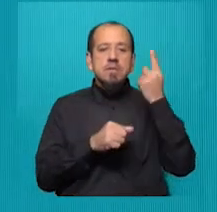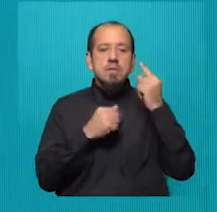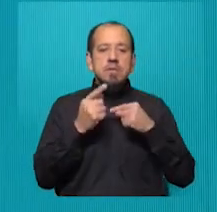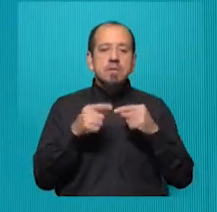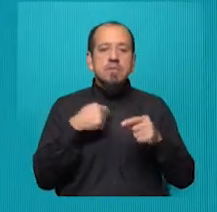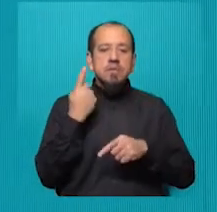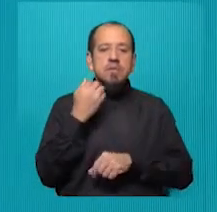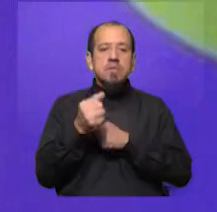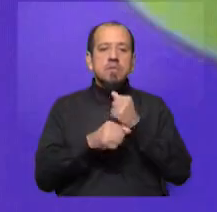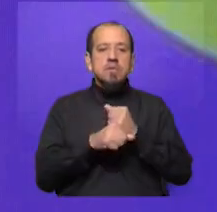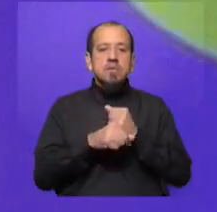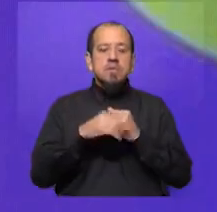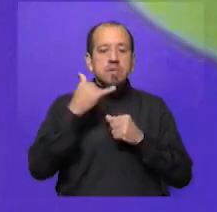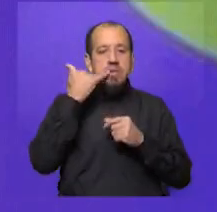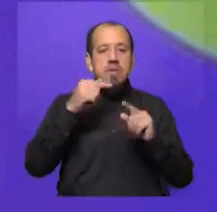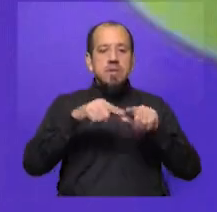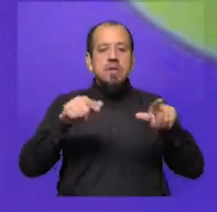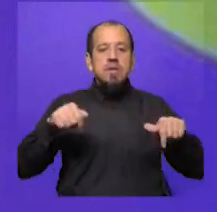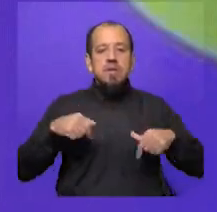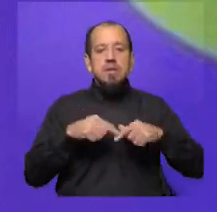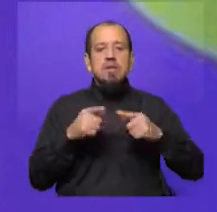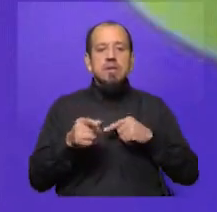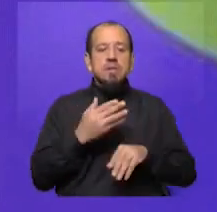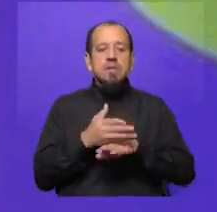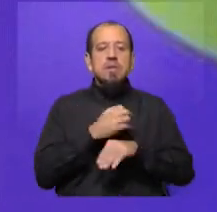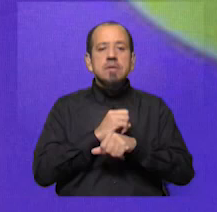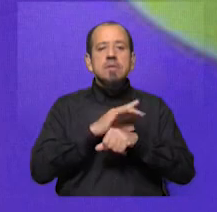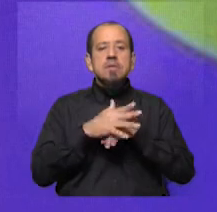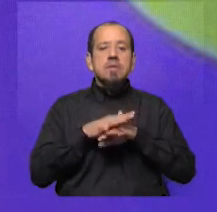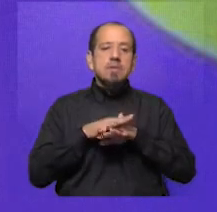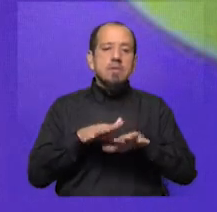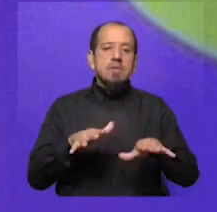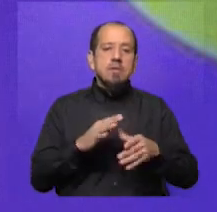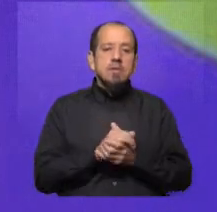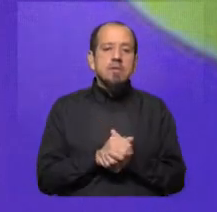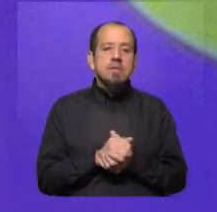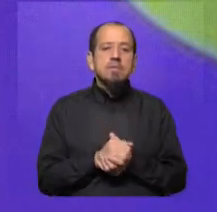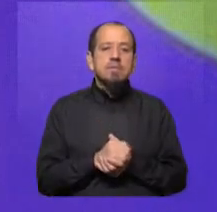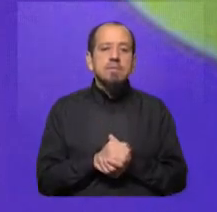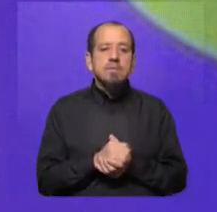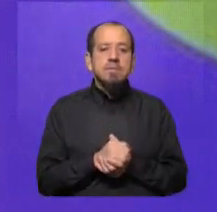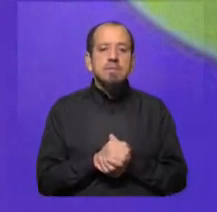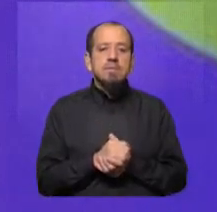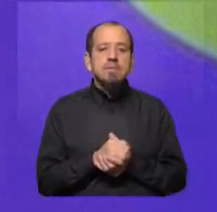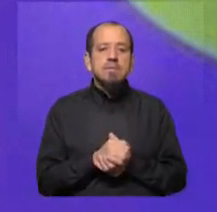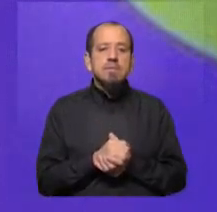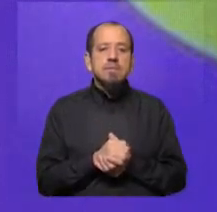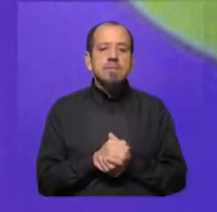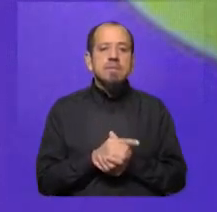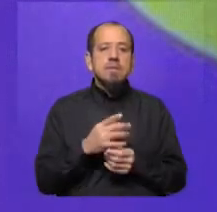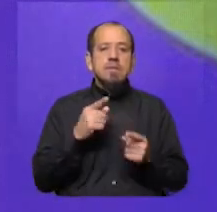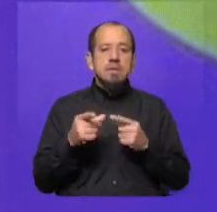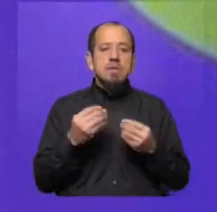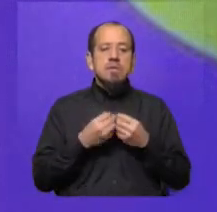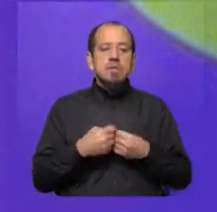viene adelante la arena lo teníamos visto desde antes de la pandemia Hay un montón de de cosas que implica